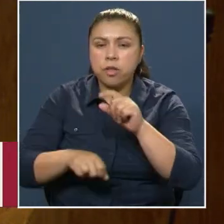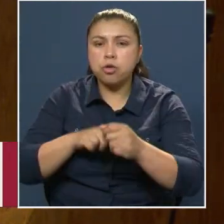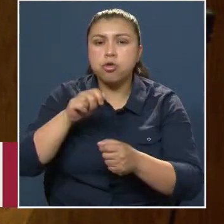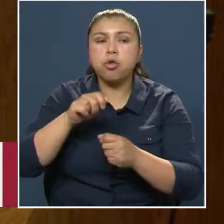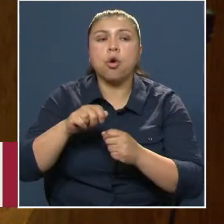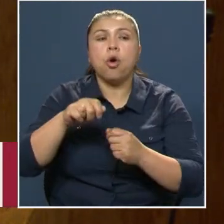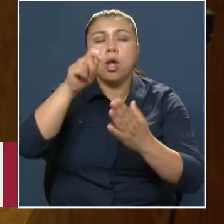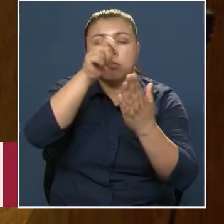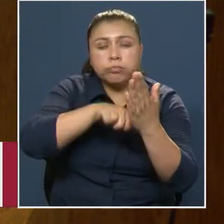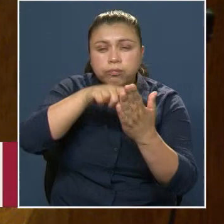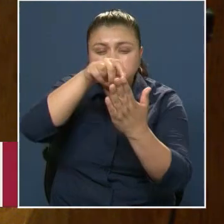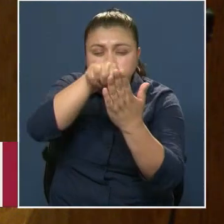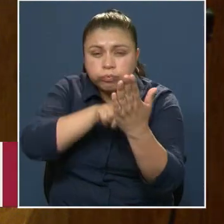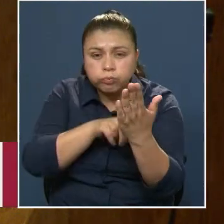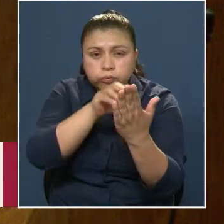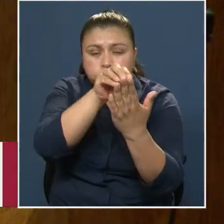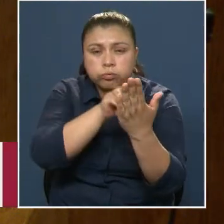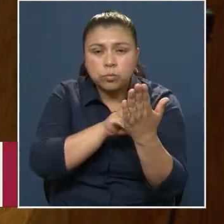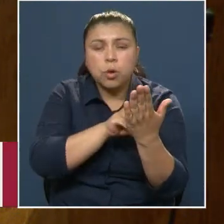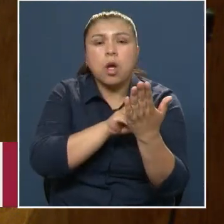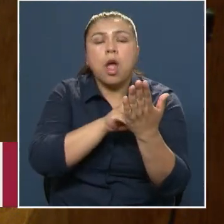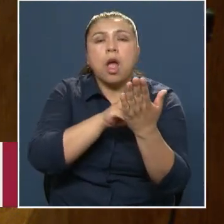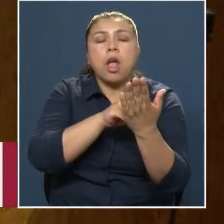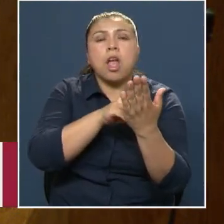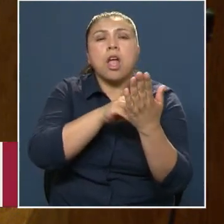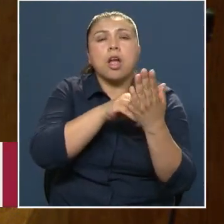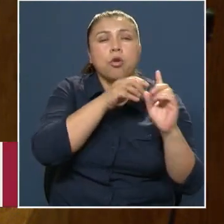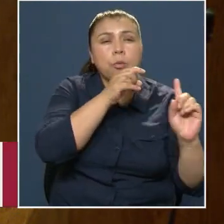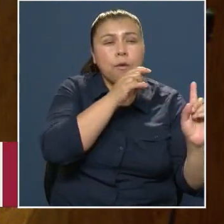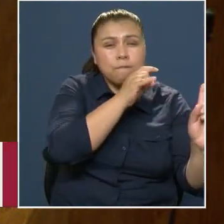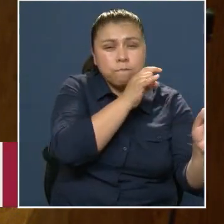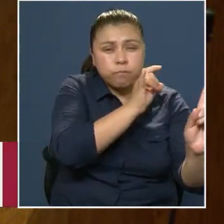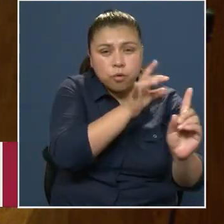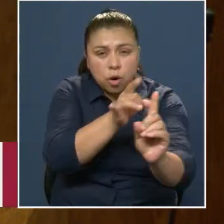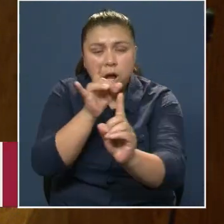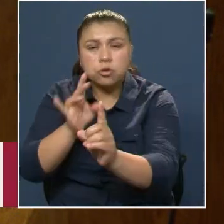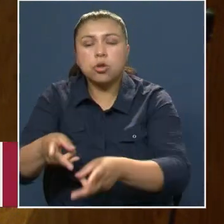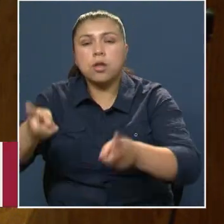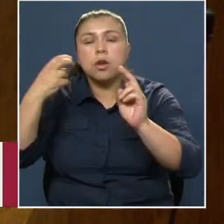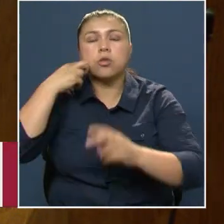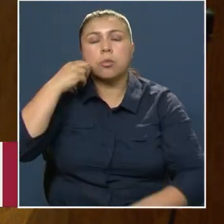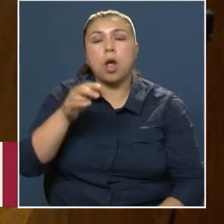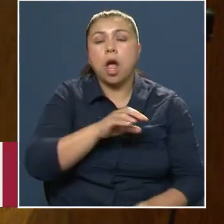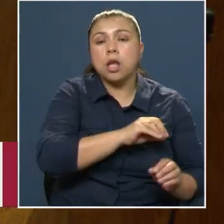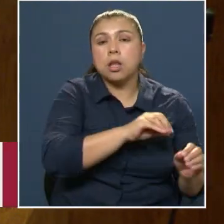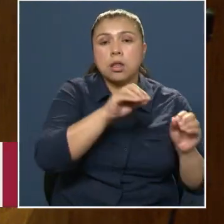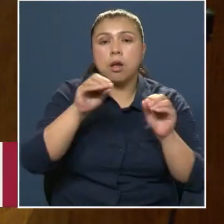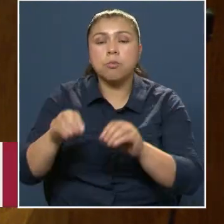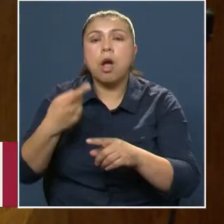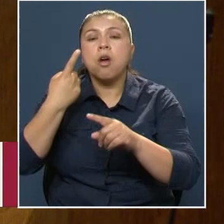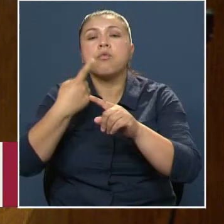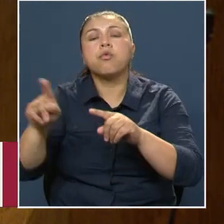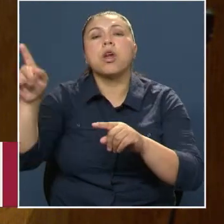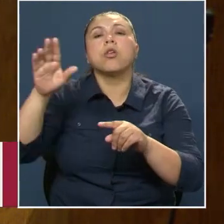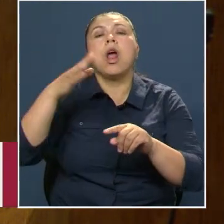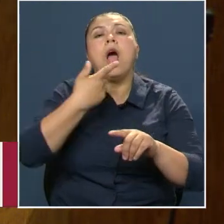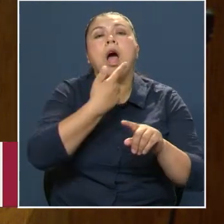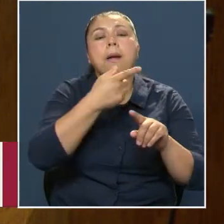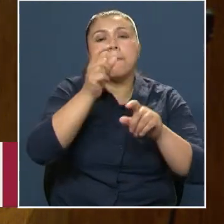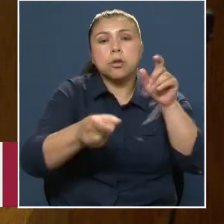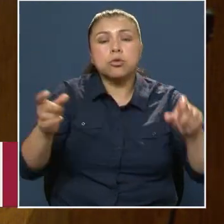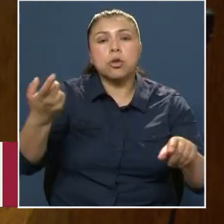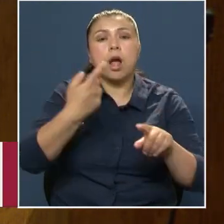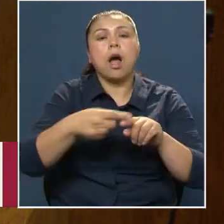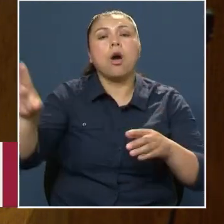de las violaciones de los derechos humanos, con procedimientos que posteriormente fueron exportados a otros países que vivieron